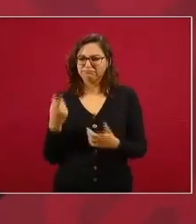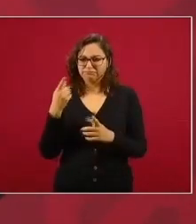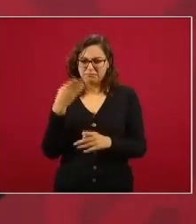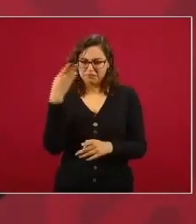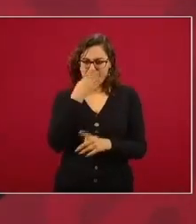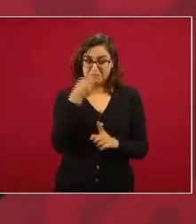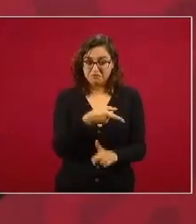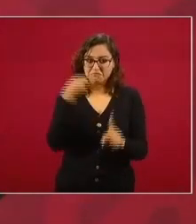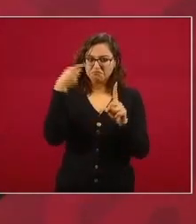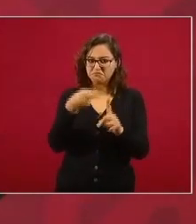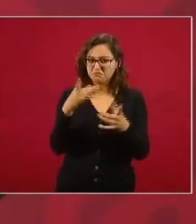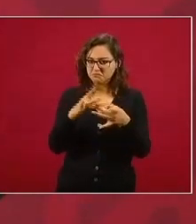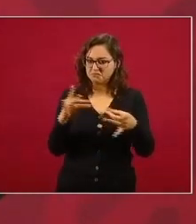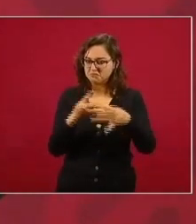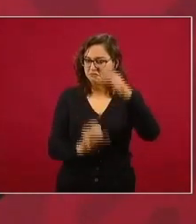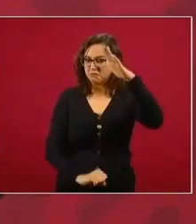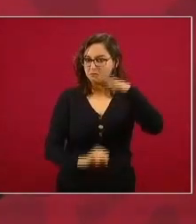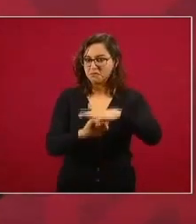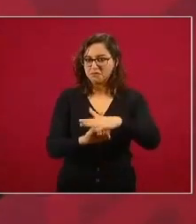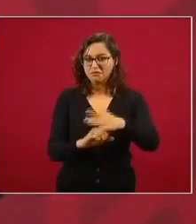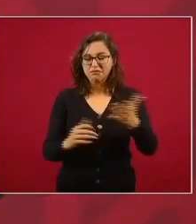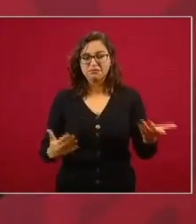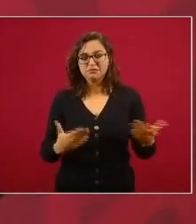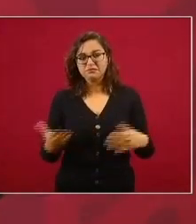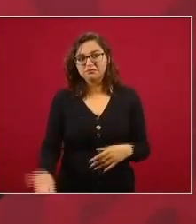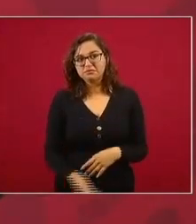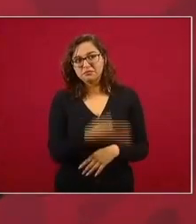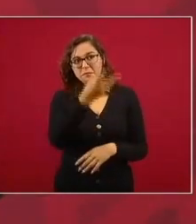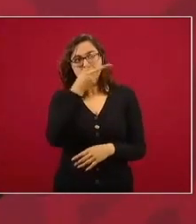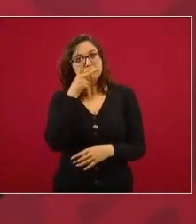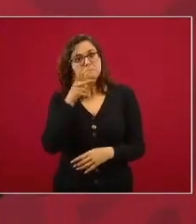diferente, no son los píos.